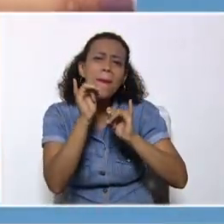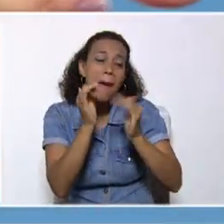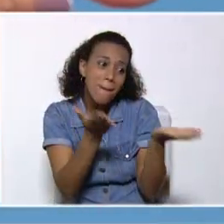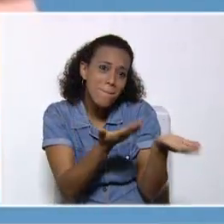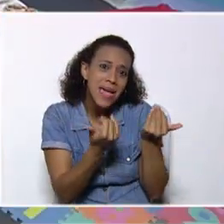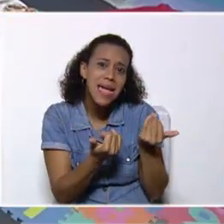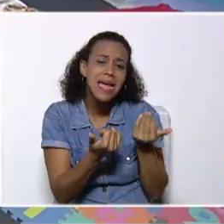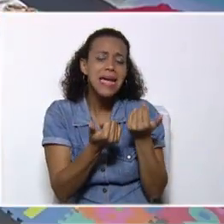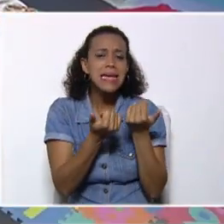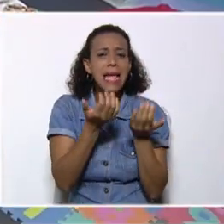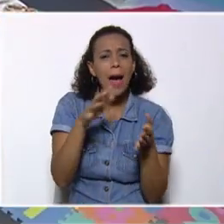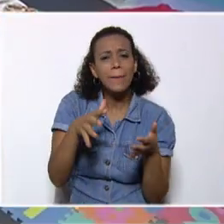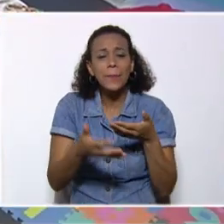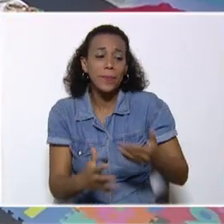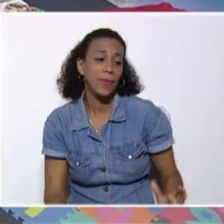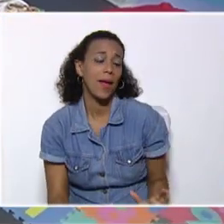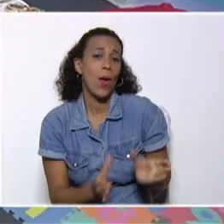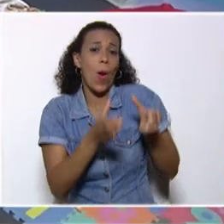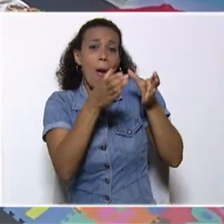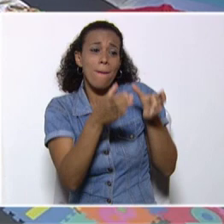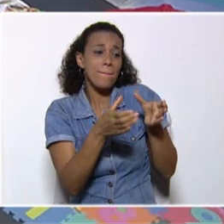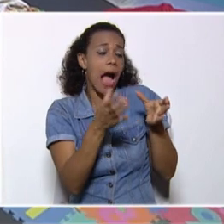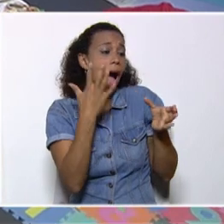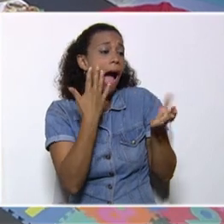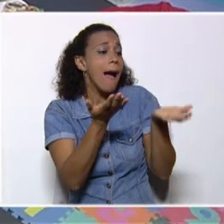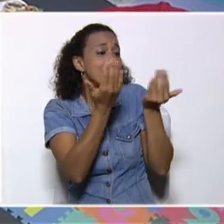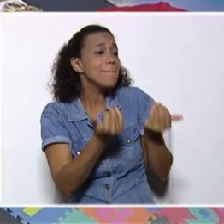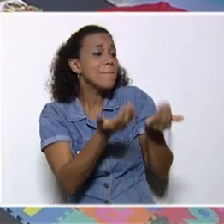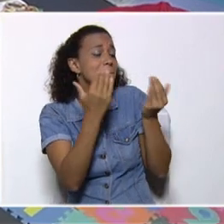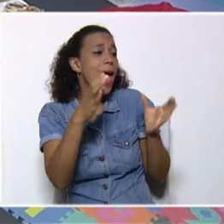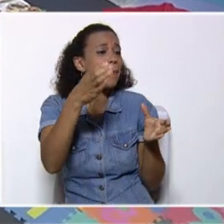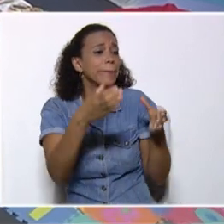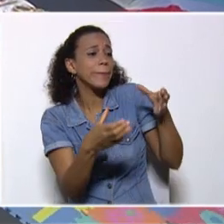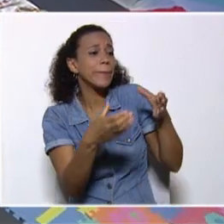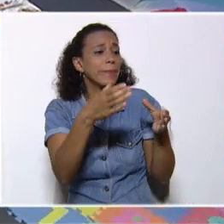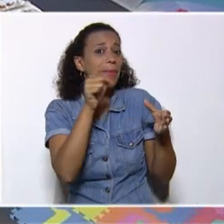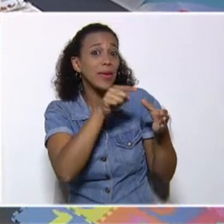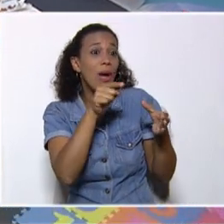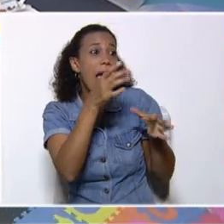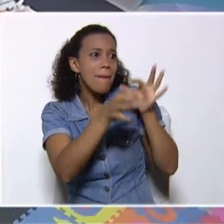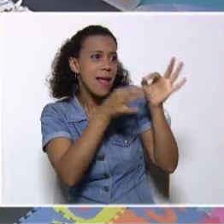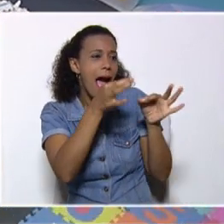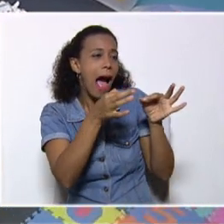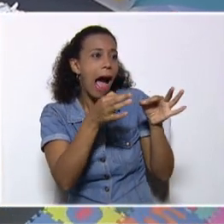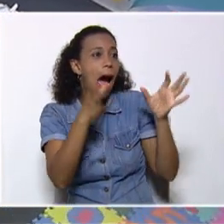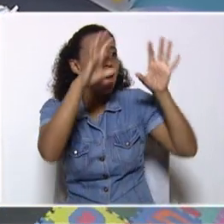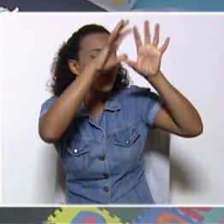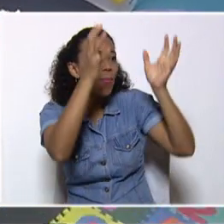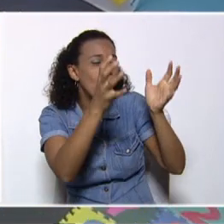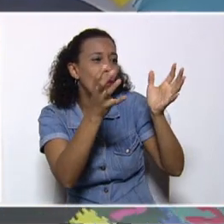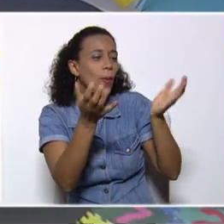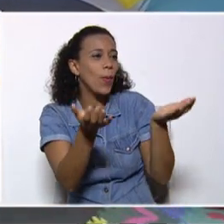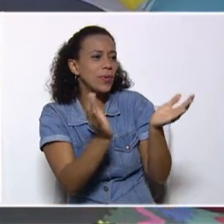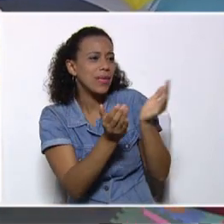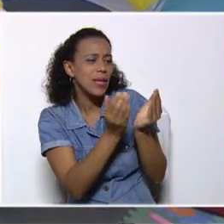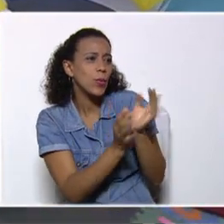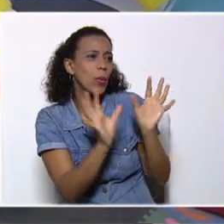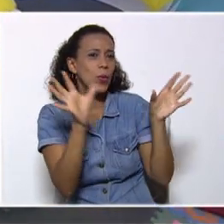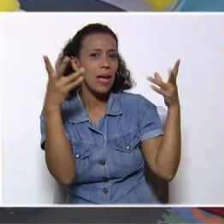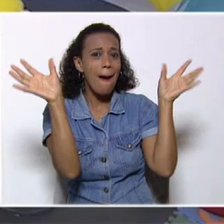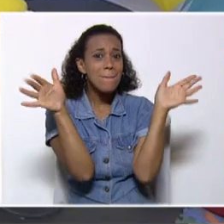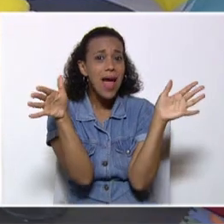también en casa, mamá, papá, hermano, tía, pueden pues acercarse